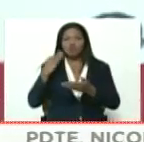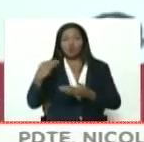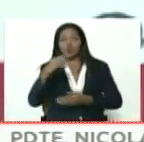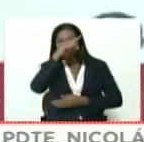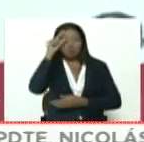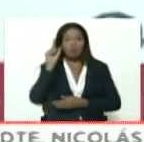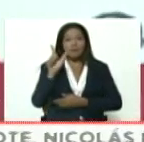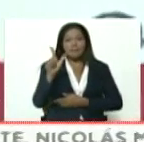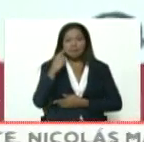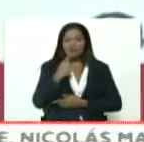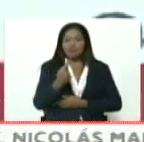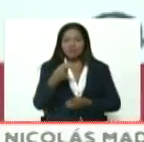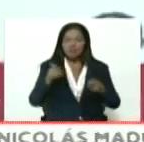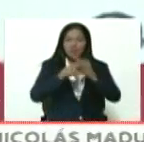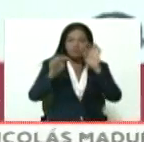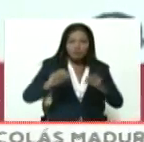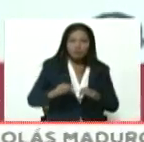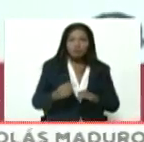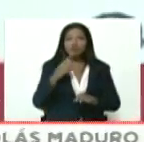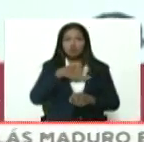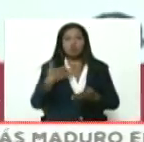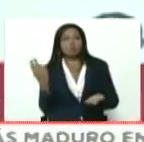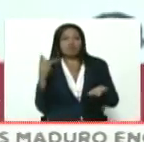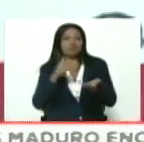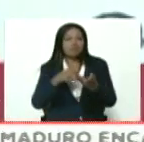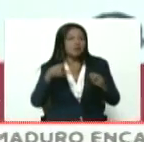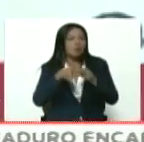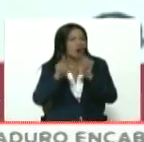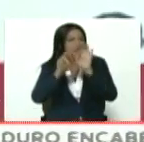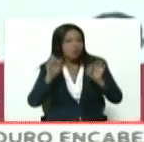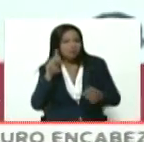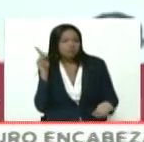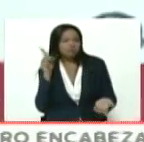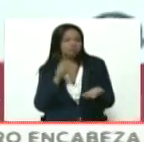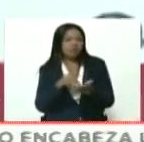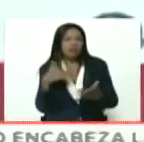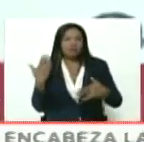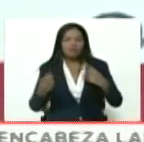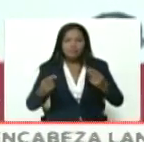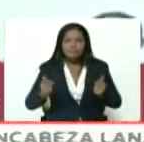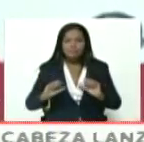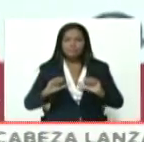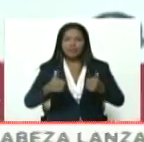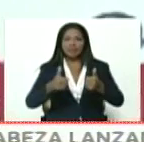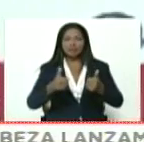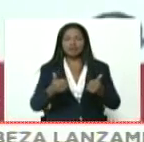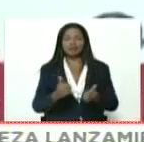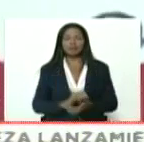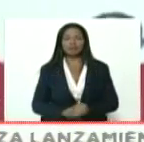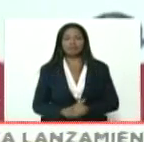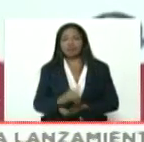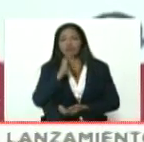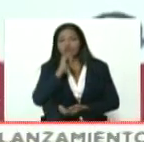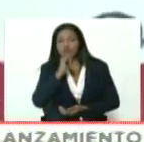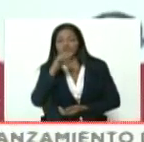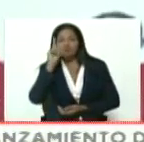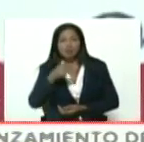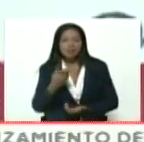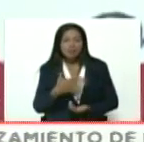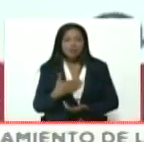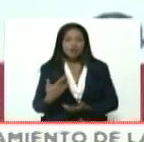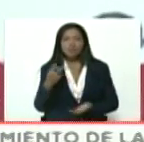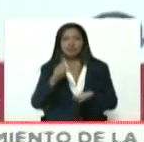de la JPSUV, yo quiero participar en la activación, en los anuncios